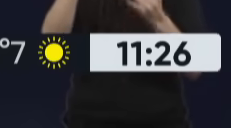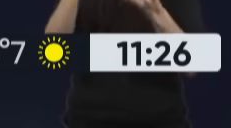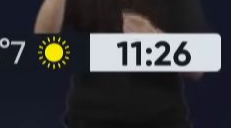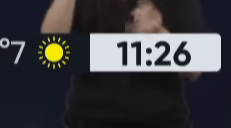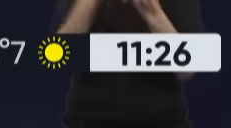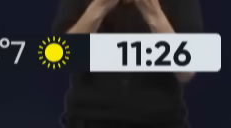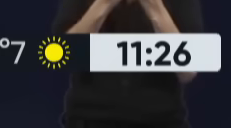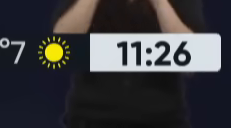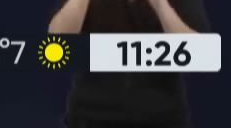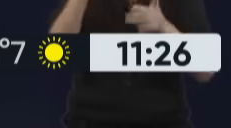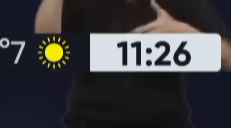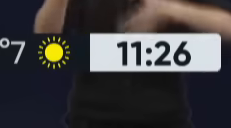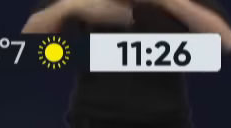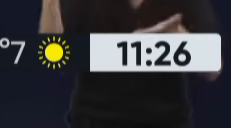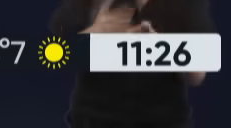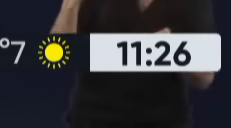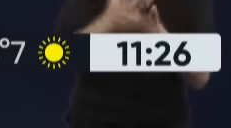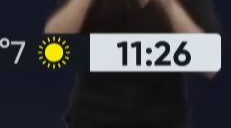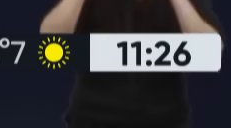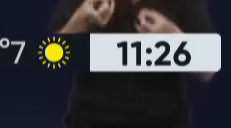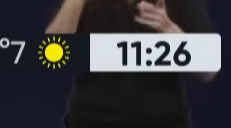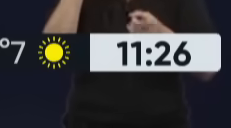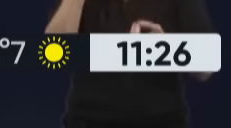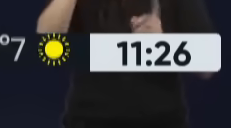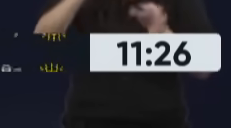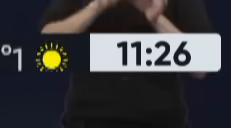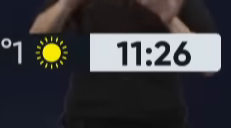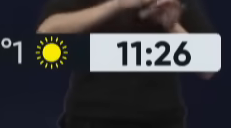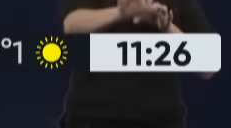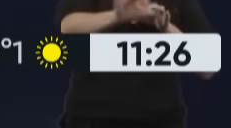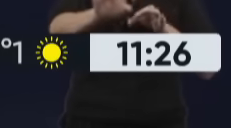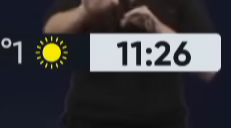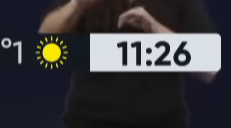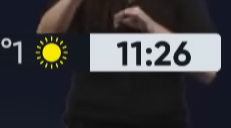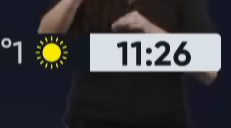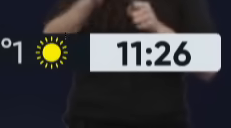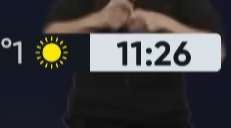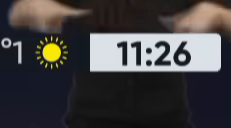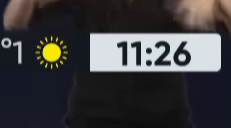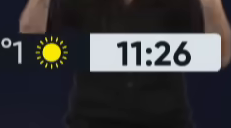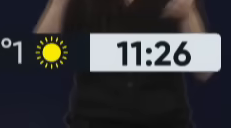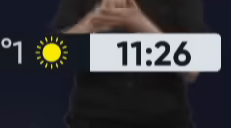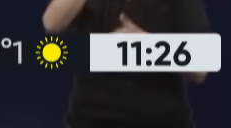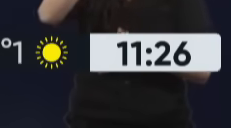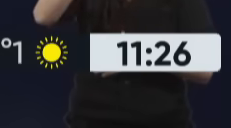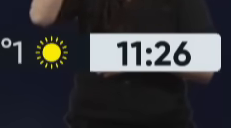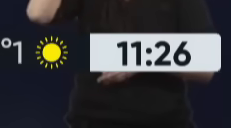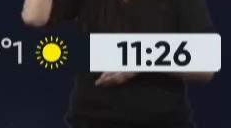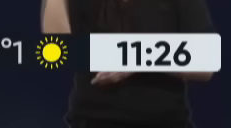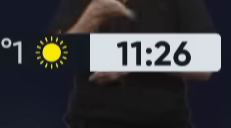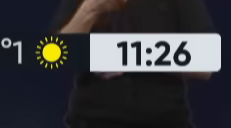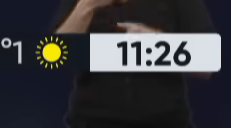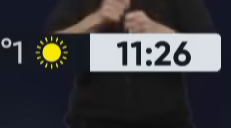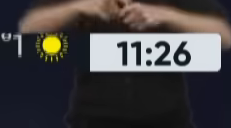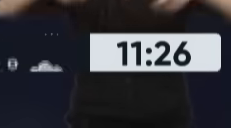de 5.600 kilómetros de líneas, que equivalen a un 38% más que la